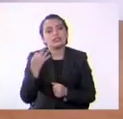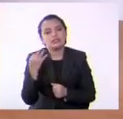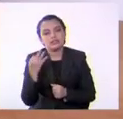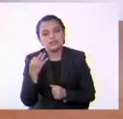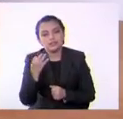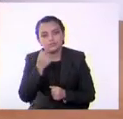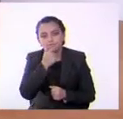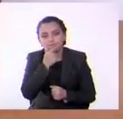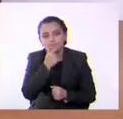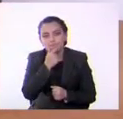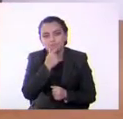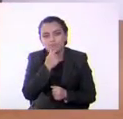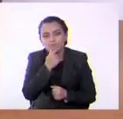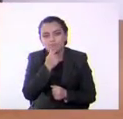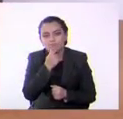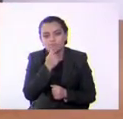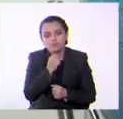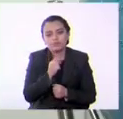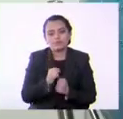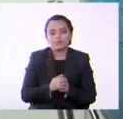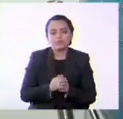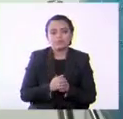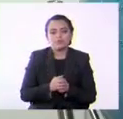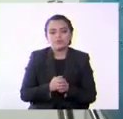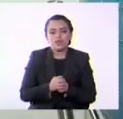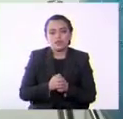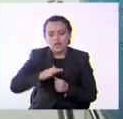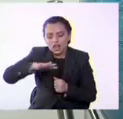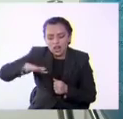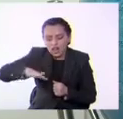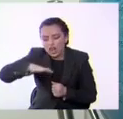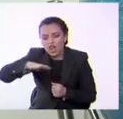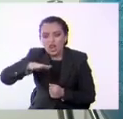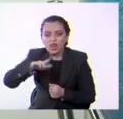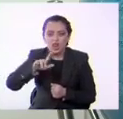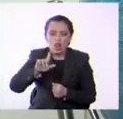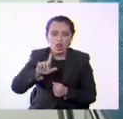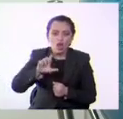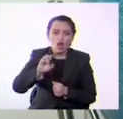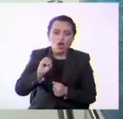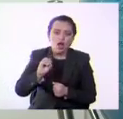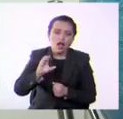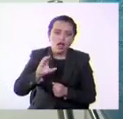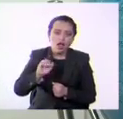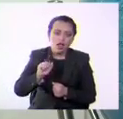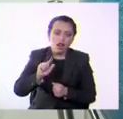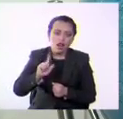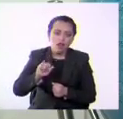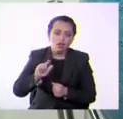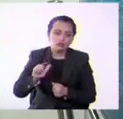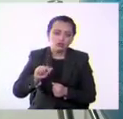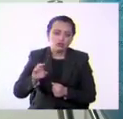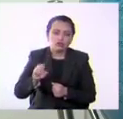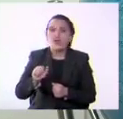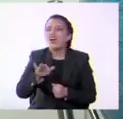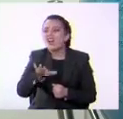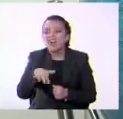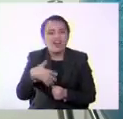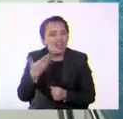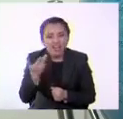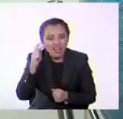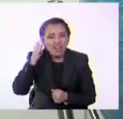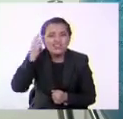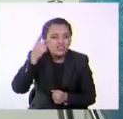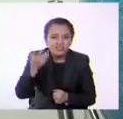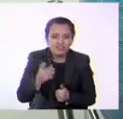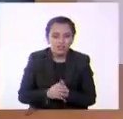la glocalización. ¿Qué es esto, Candy, y cómo lo pudiésemos definir también?